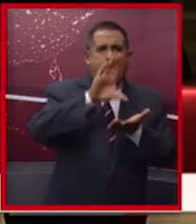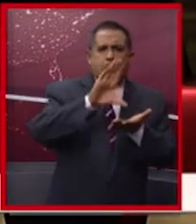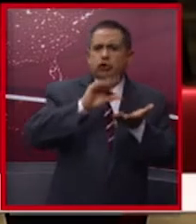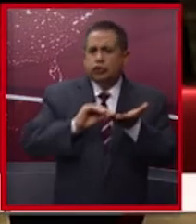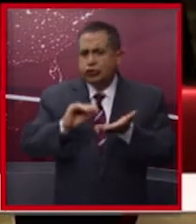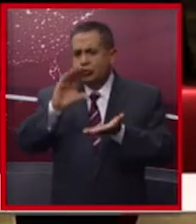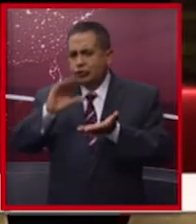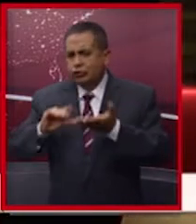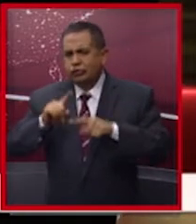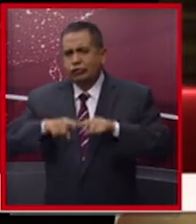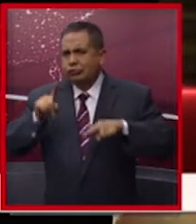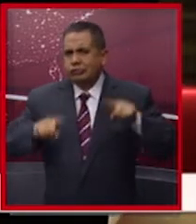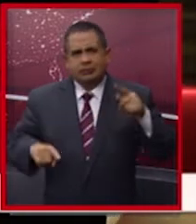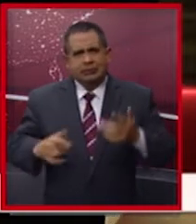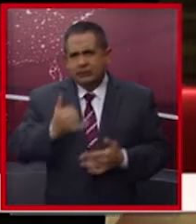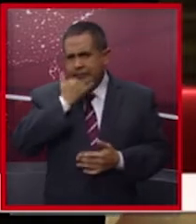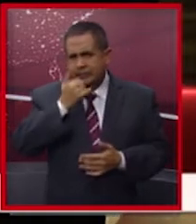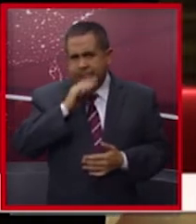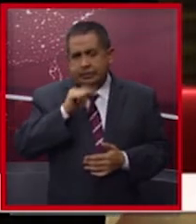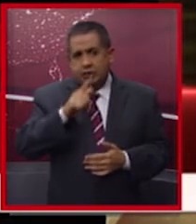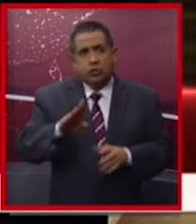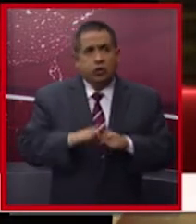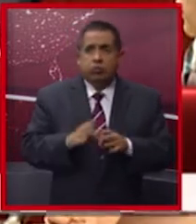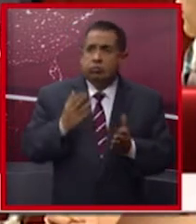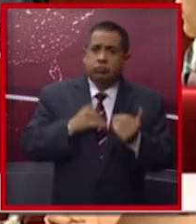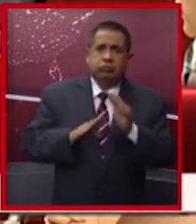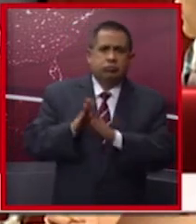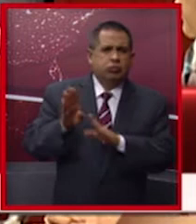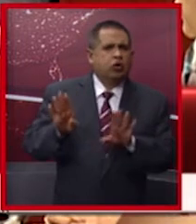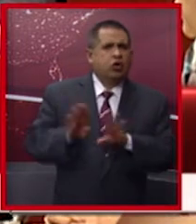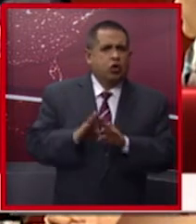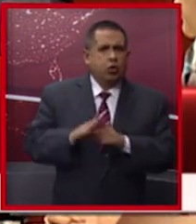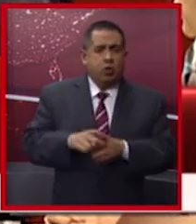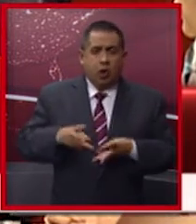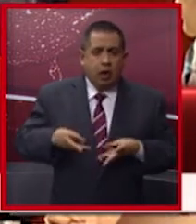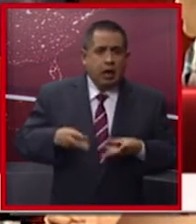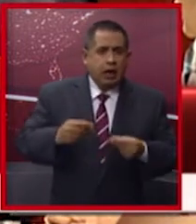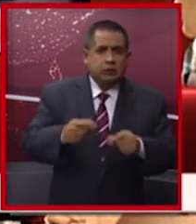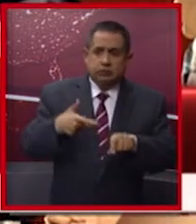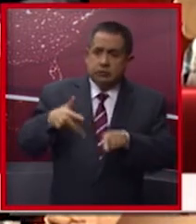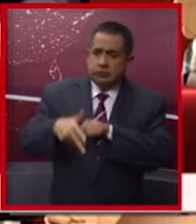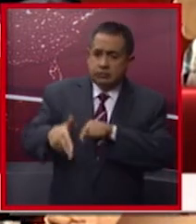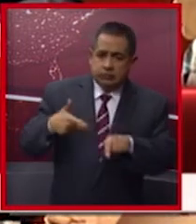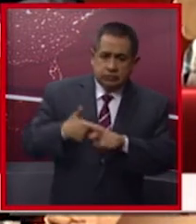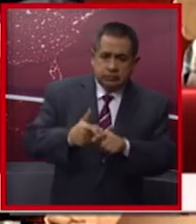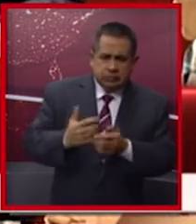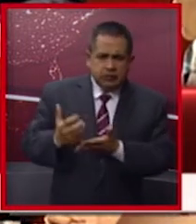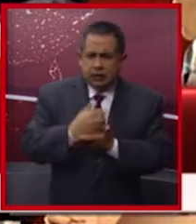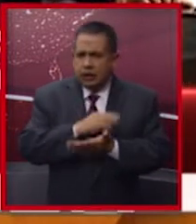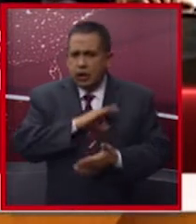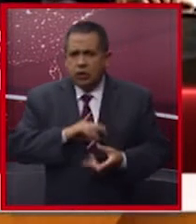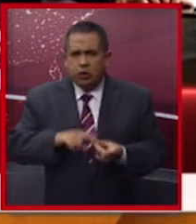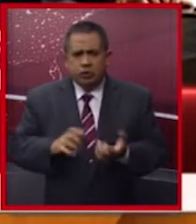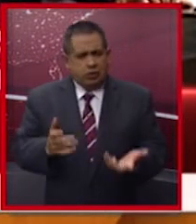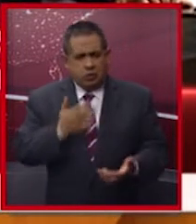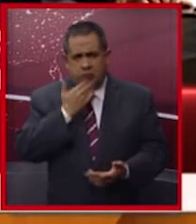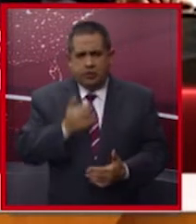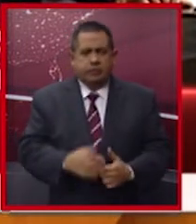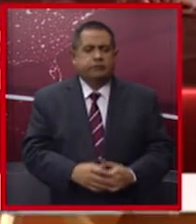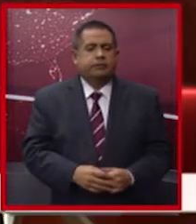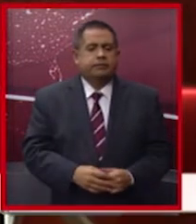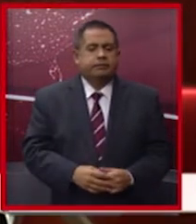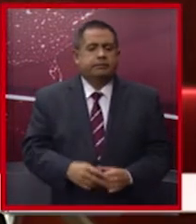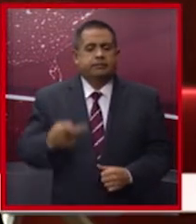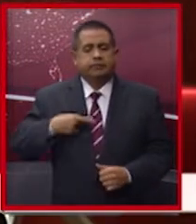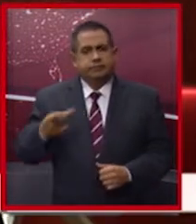programas federales y el bajo crecimiento económico por acciones como subejercicios o recortes en el gasto público. La gente se